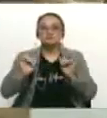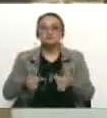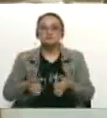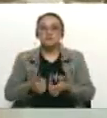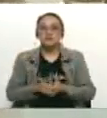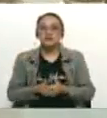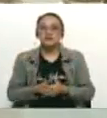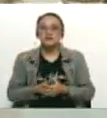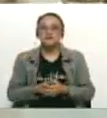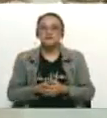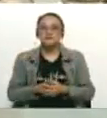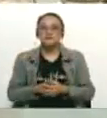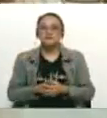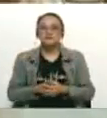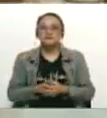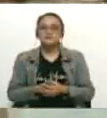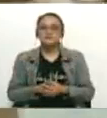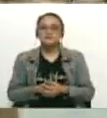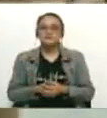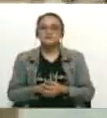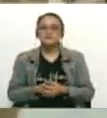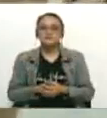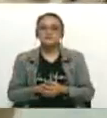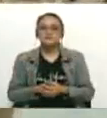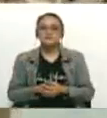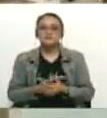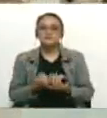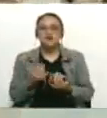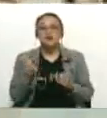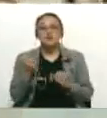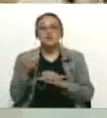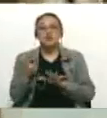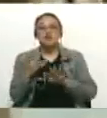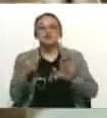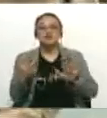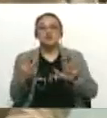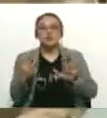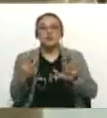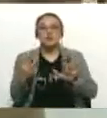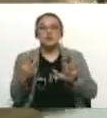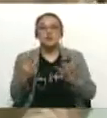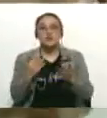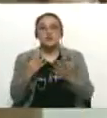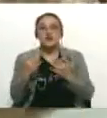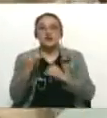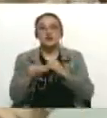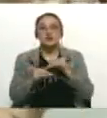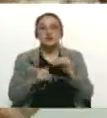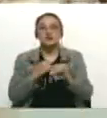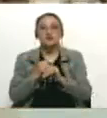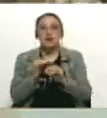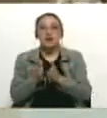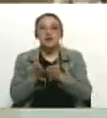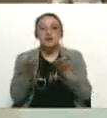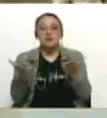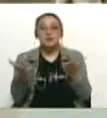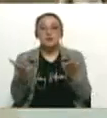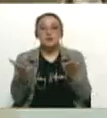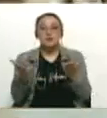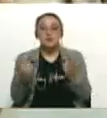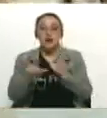Ernesto, a esta, bueno, edición número 18 de la Feria Internacional del Libro en